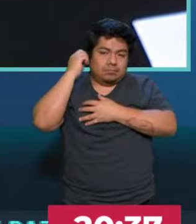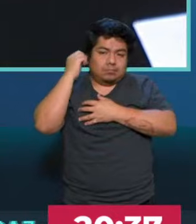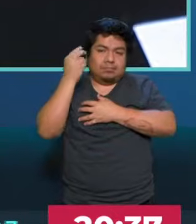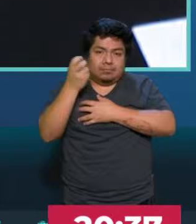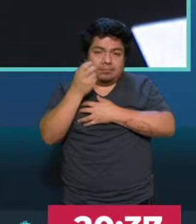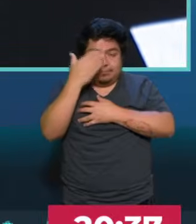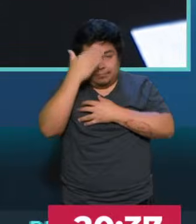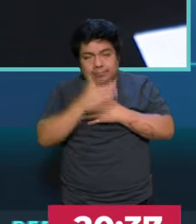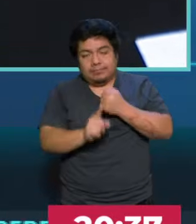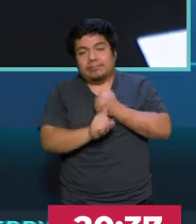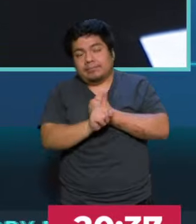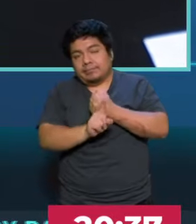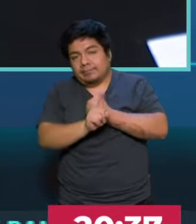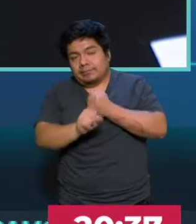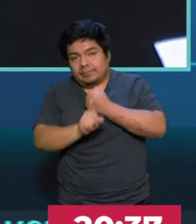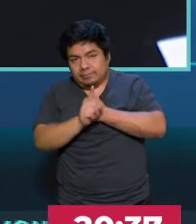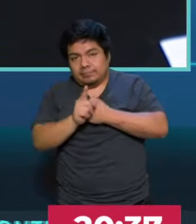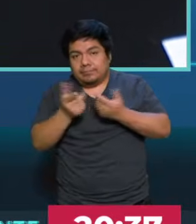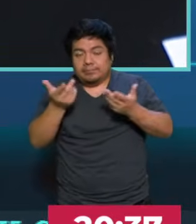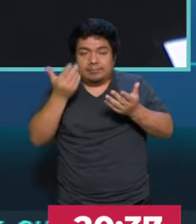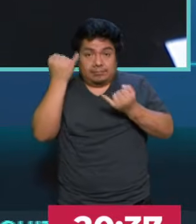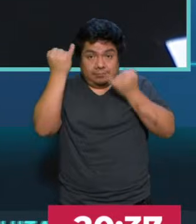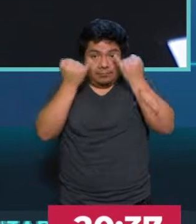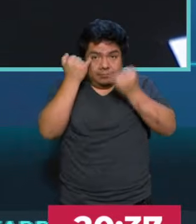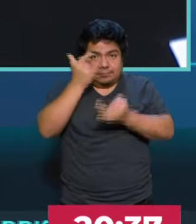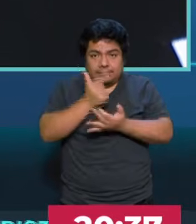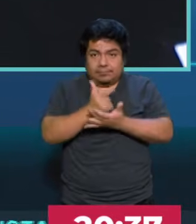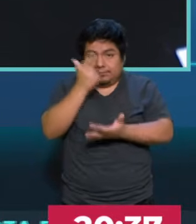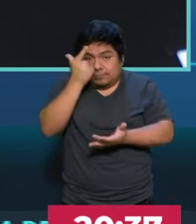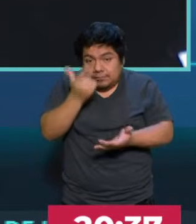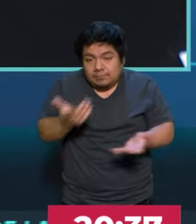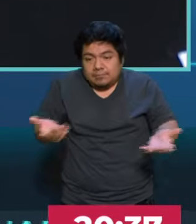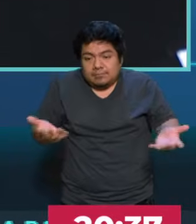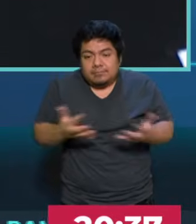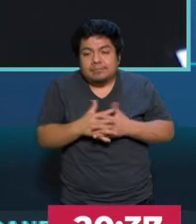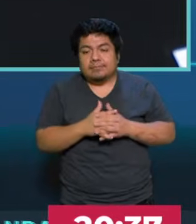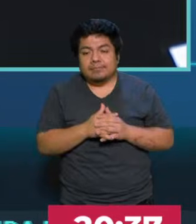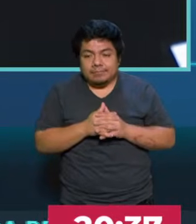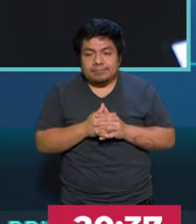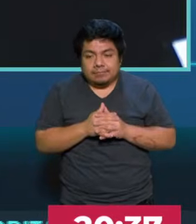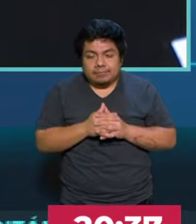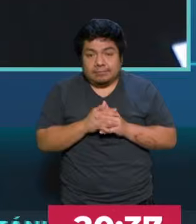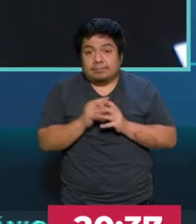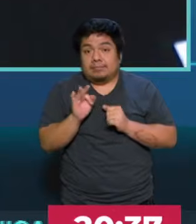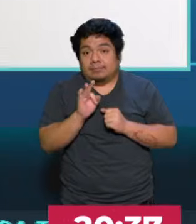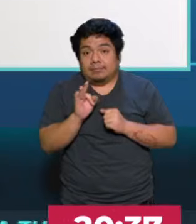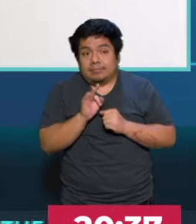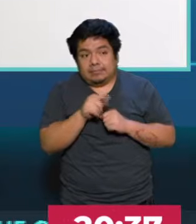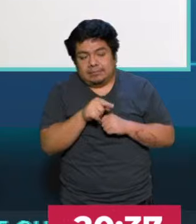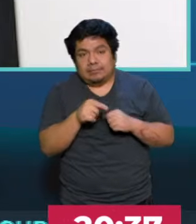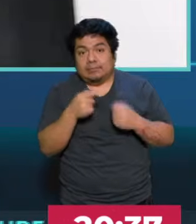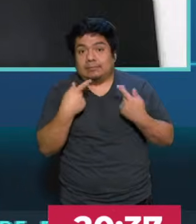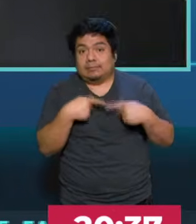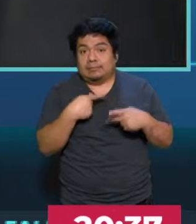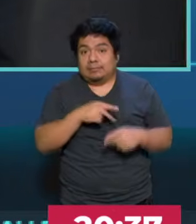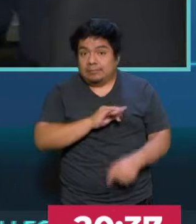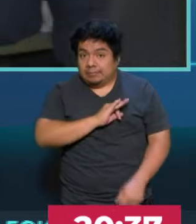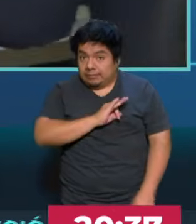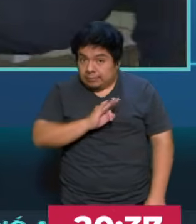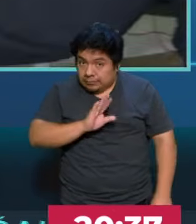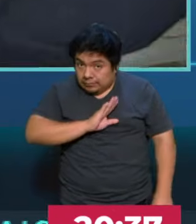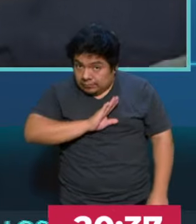el tema, que en el caso más grave estamos hablando prácticamente de una situación en la cual la fatalidad se